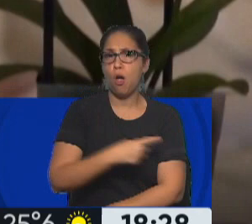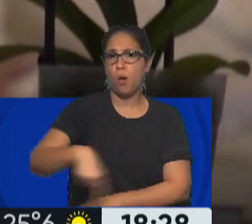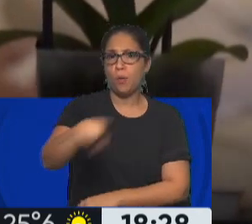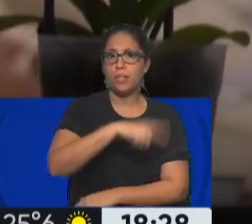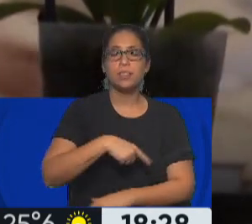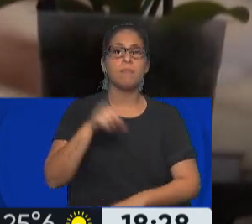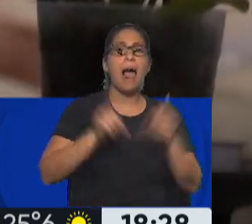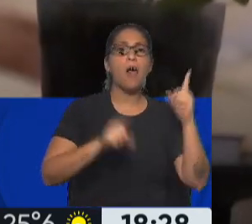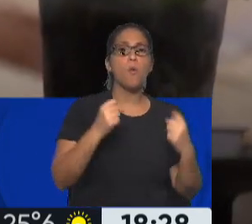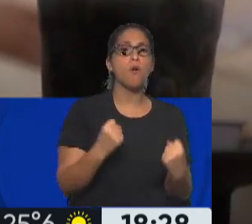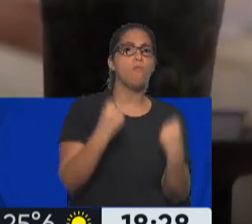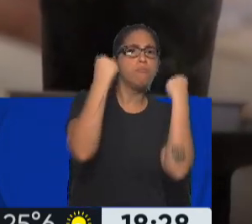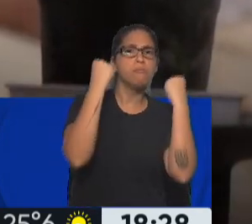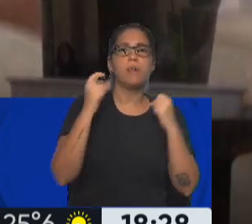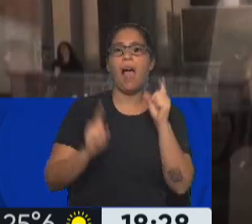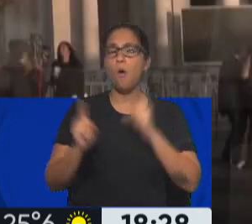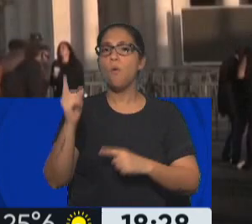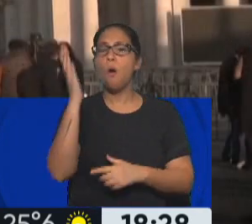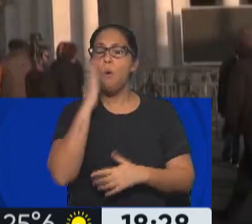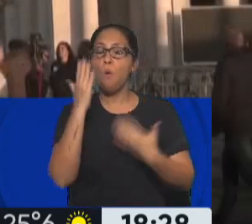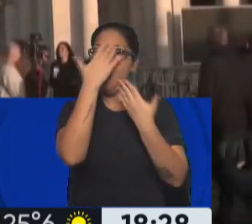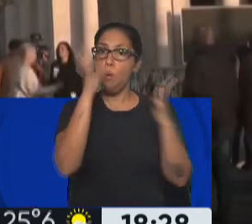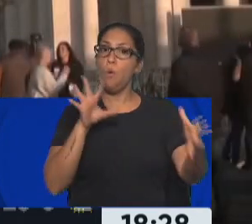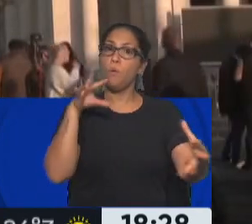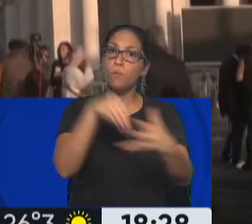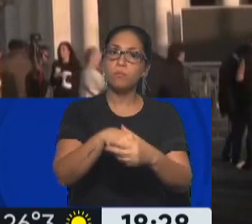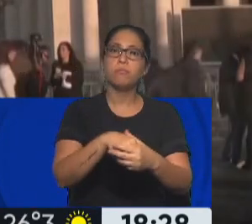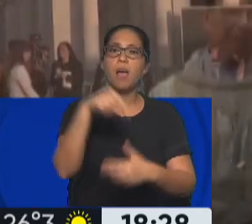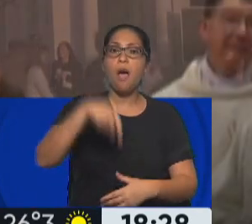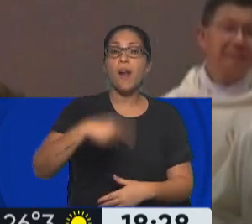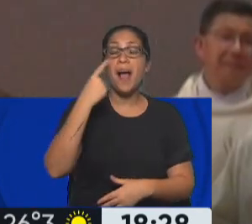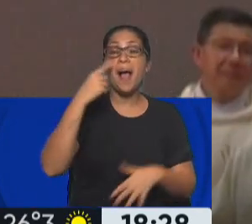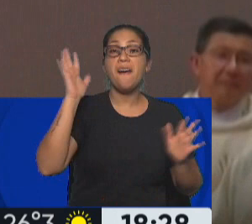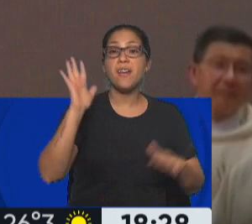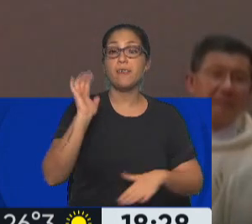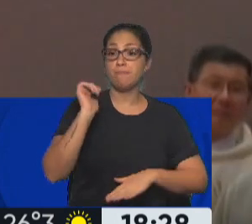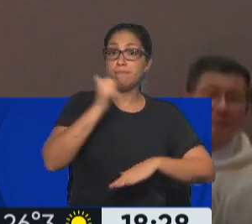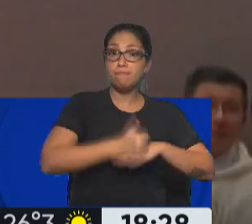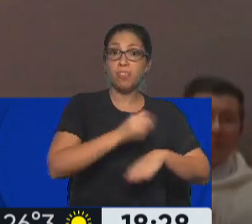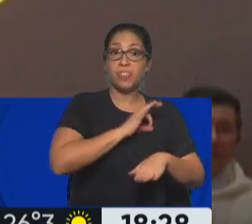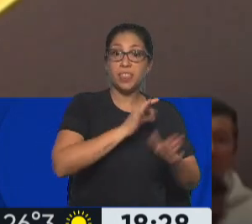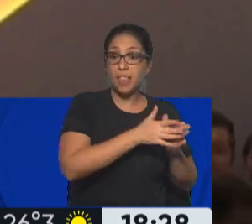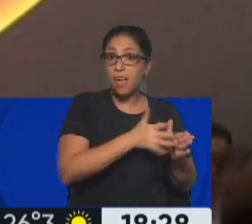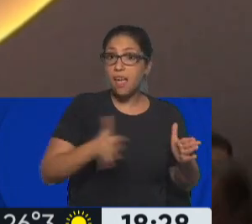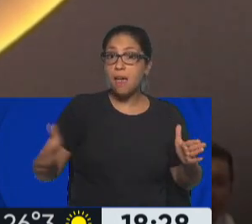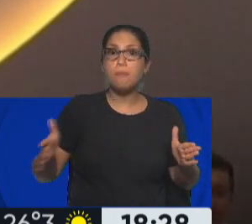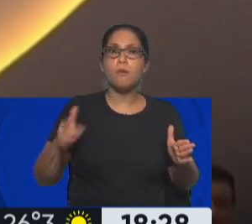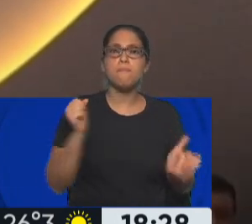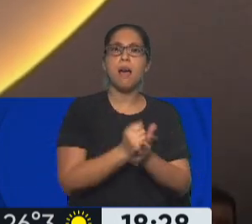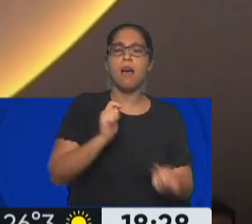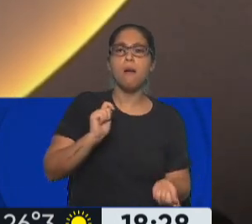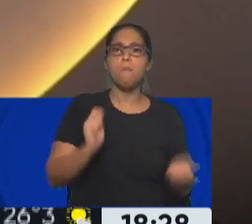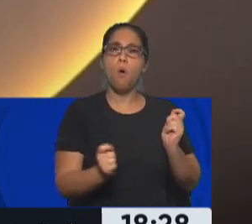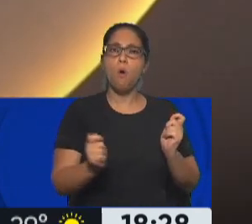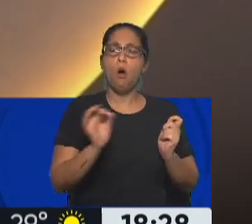y resistencia en otros. Ahora, queda por ver si su paso por la Santa Sede fue un punto de inflexión o